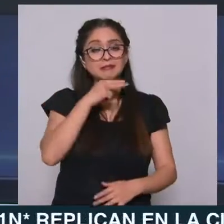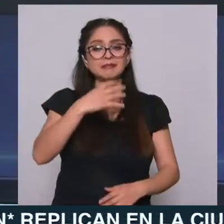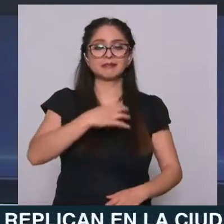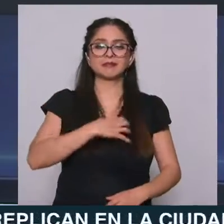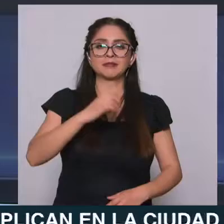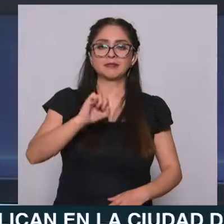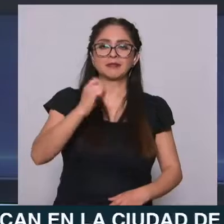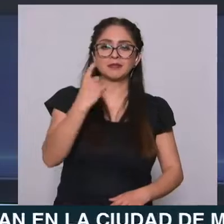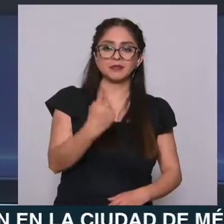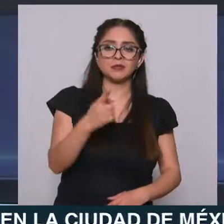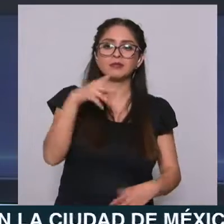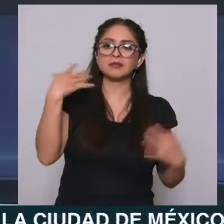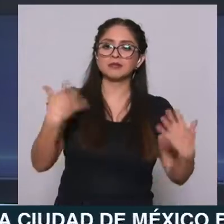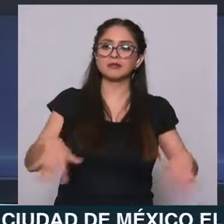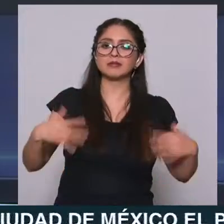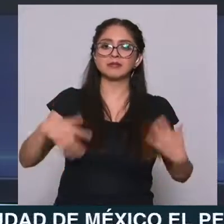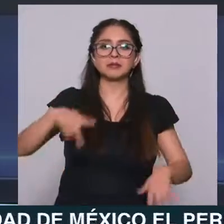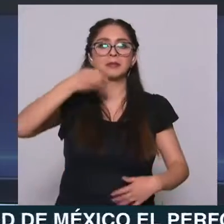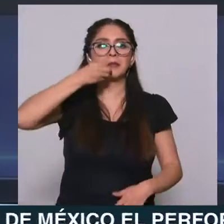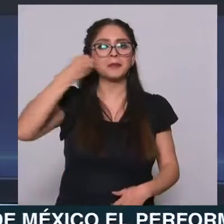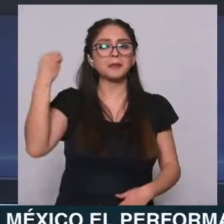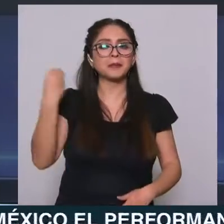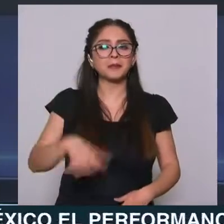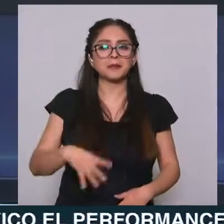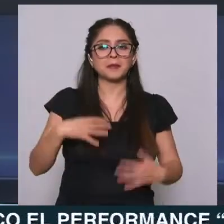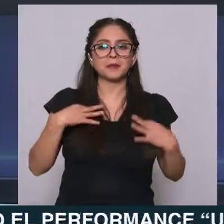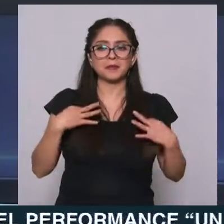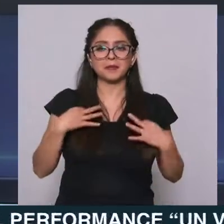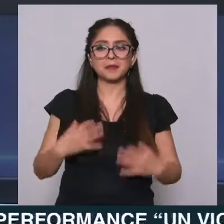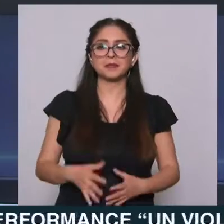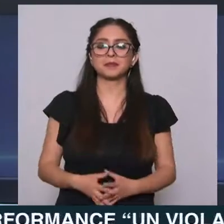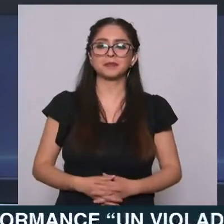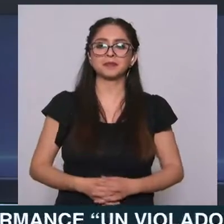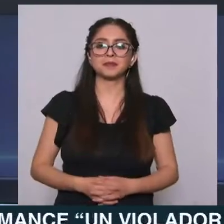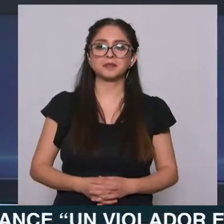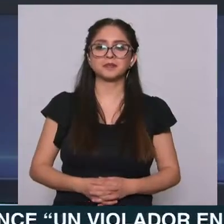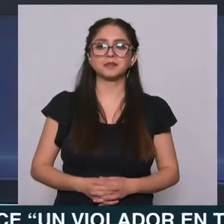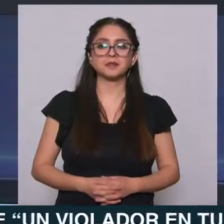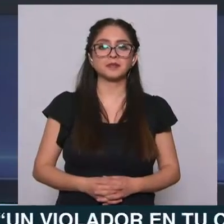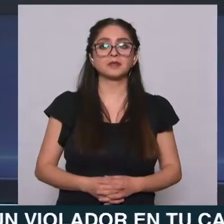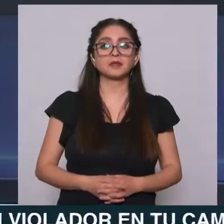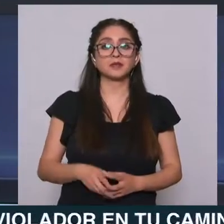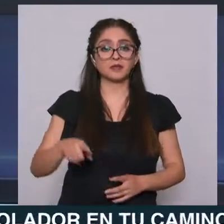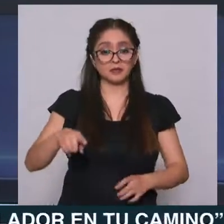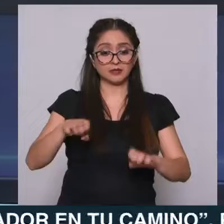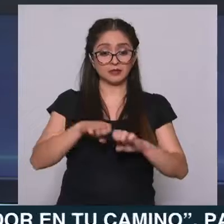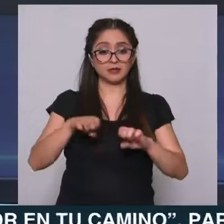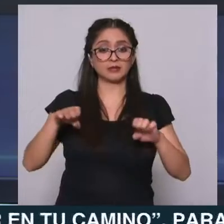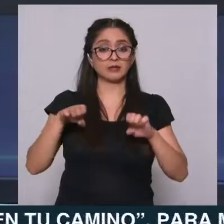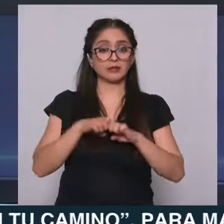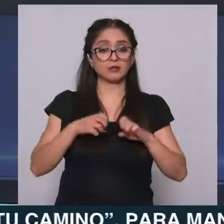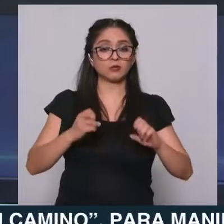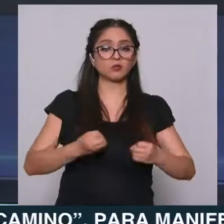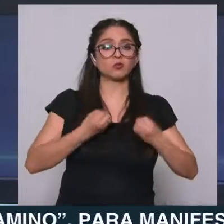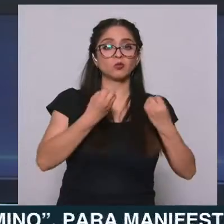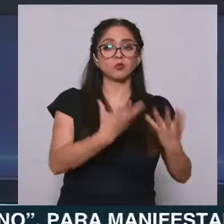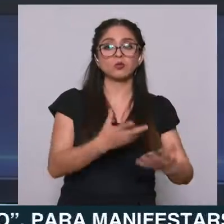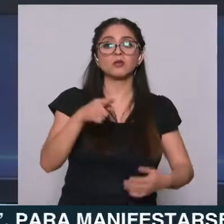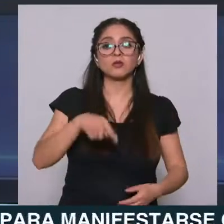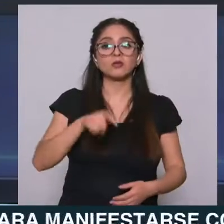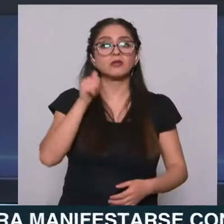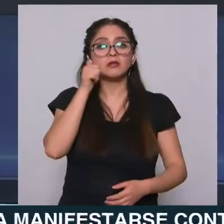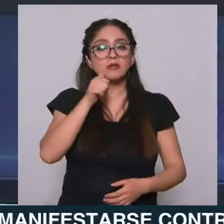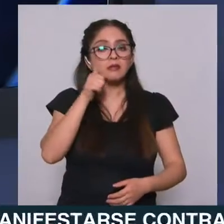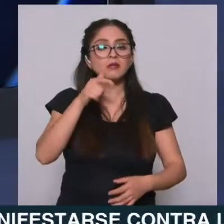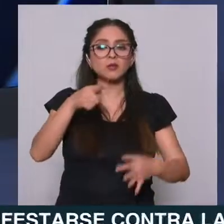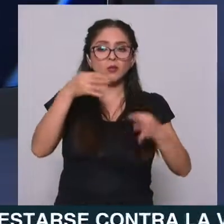21 que están buenísimas estas todo el equipo que les estamos regalando es oficial del equipo FM Racing Amistad,